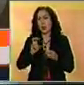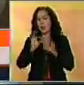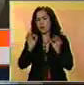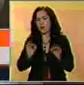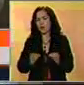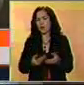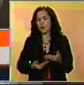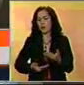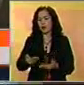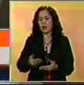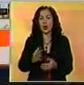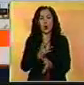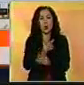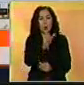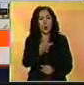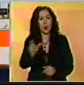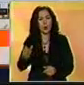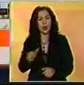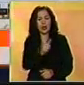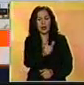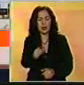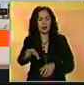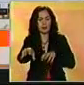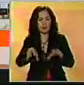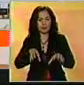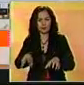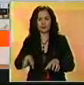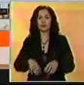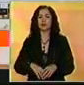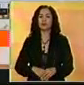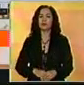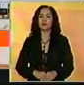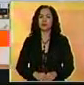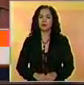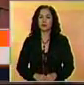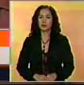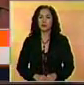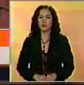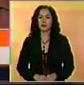de transferencia para los jugadores de cada entidad.